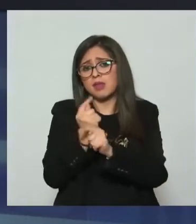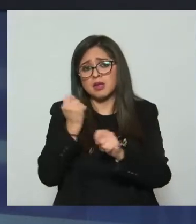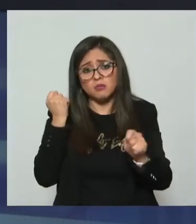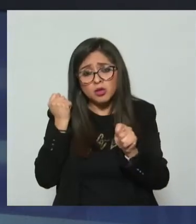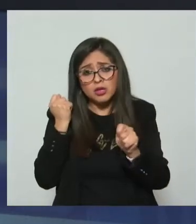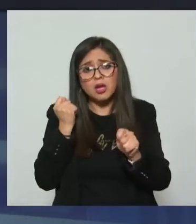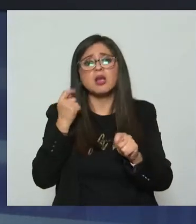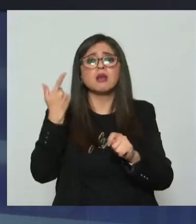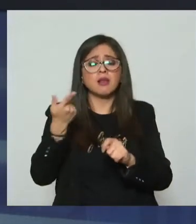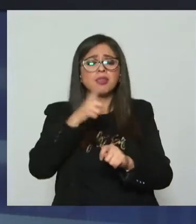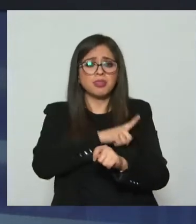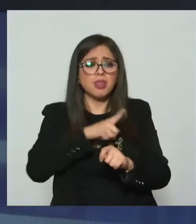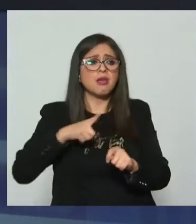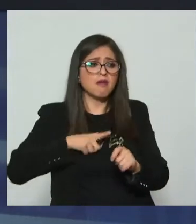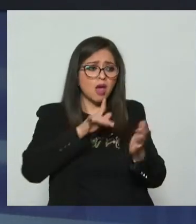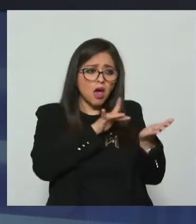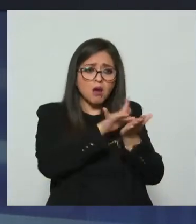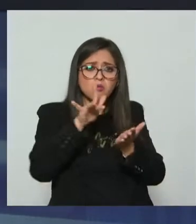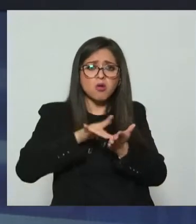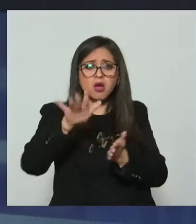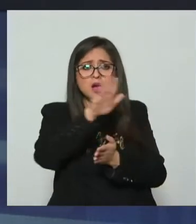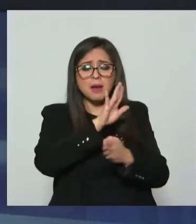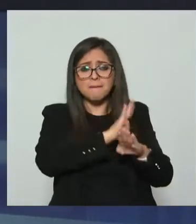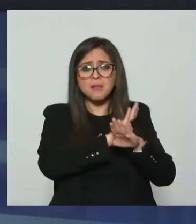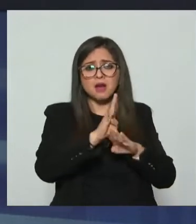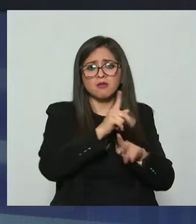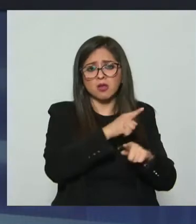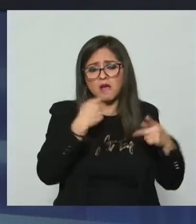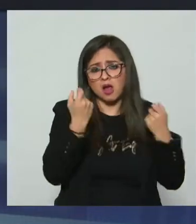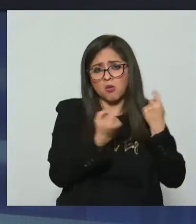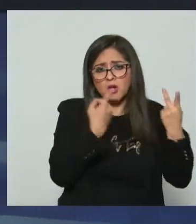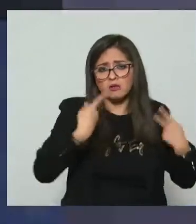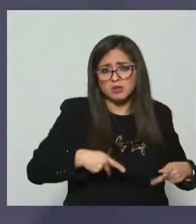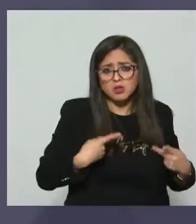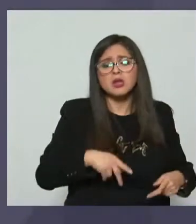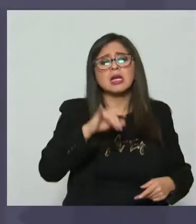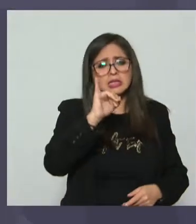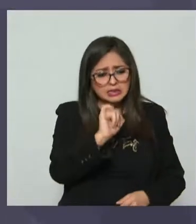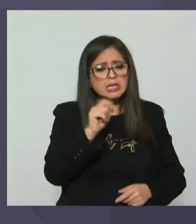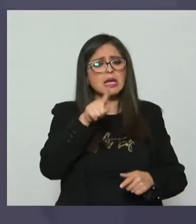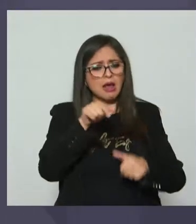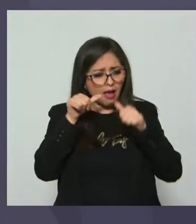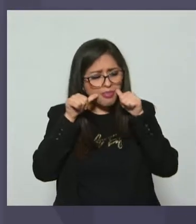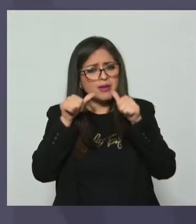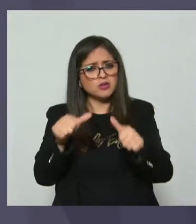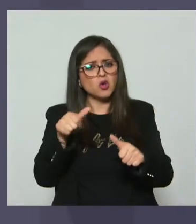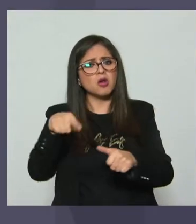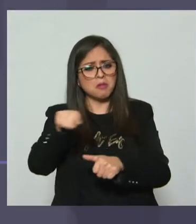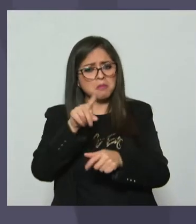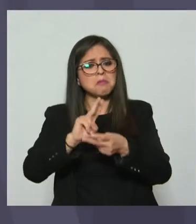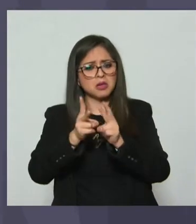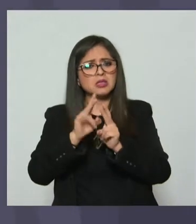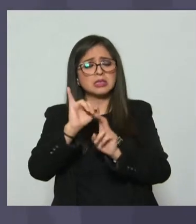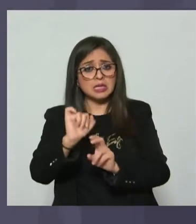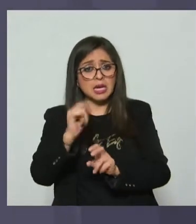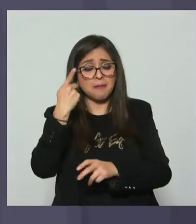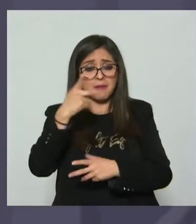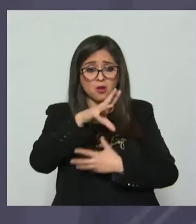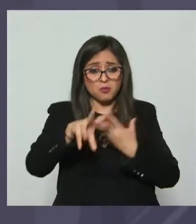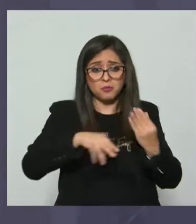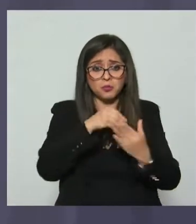de la mayoría y no solamente algunas quejas. Hay que atender los comentarios de los vecinos, yo creo que sí, pero no podemos detener una inversión